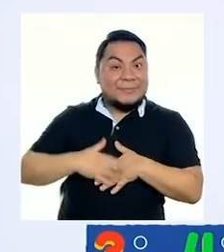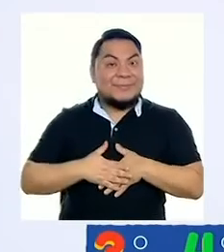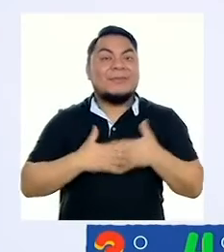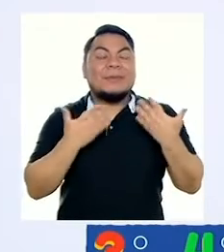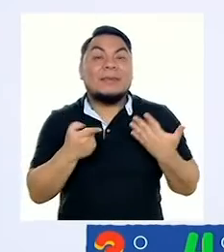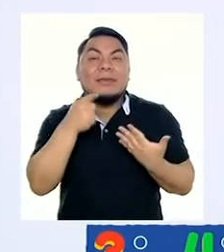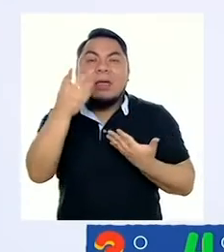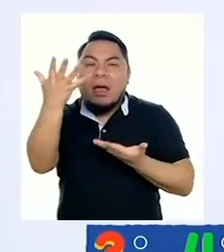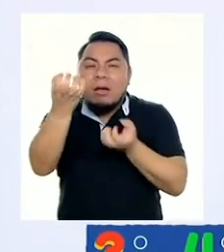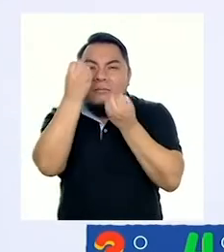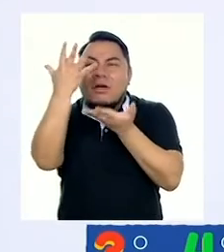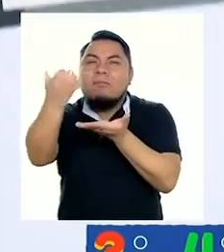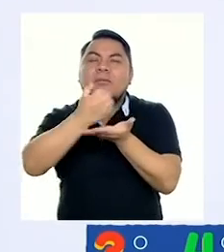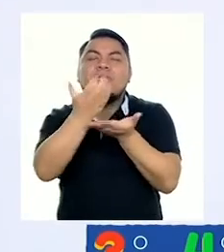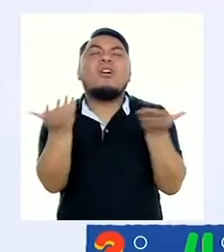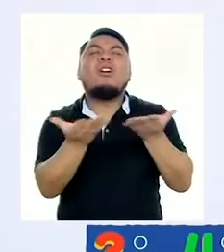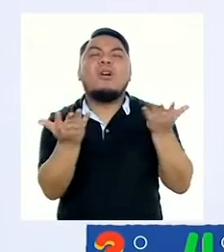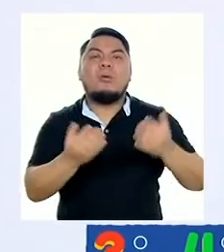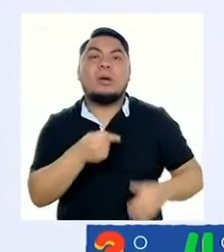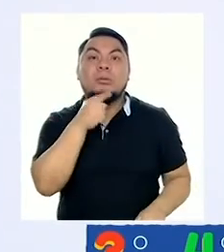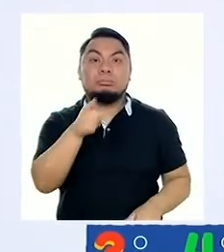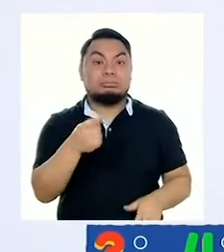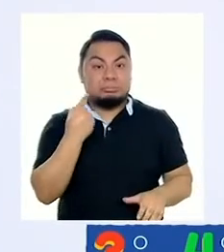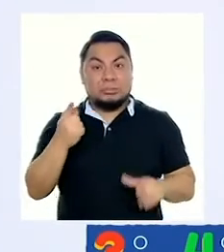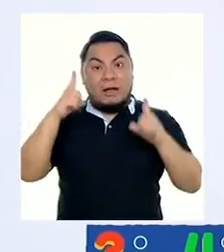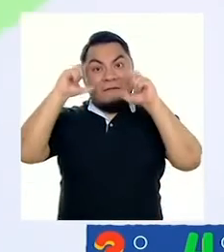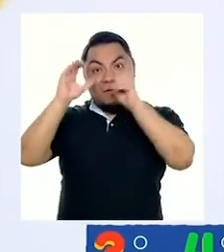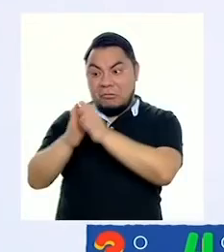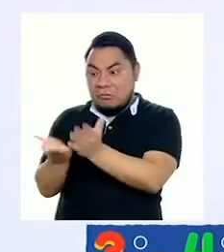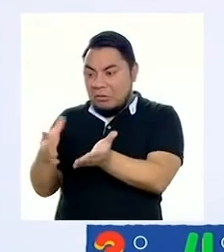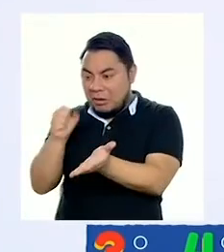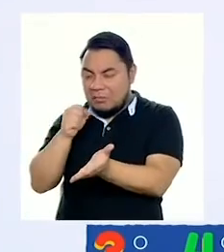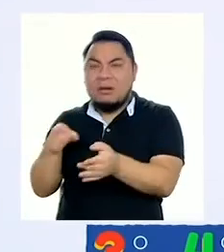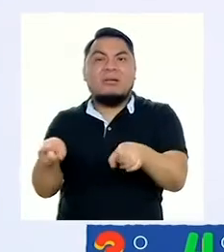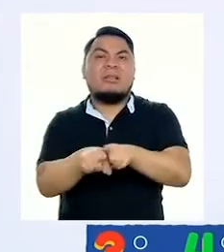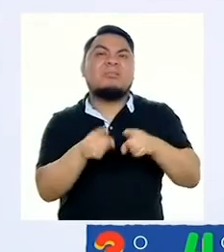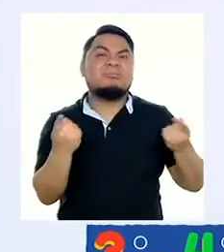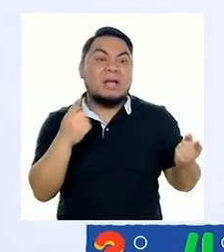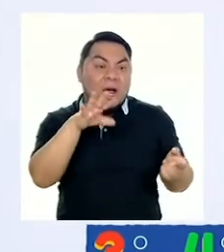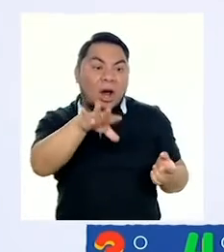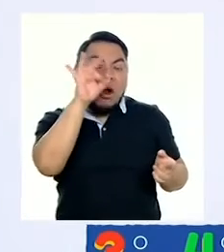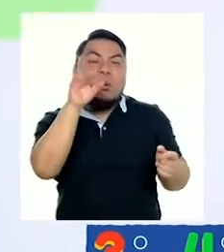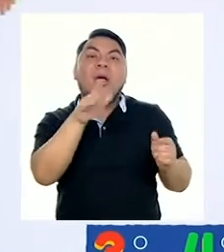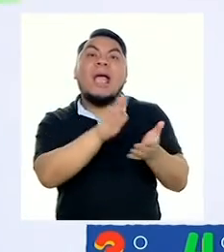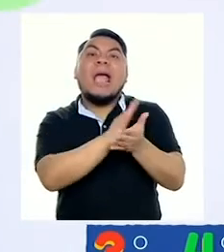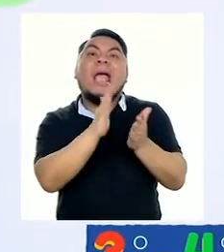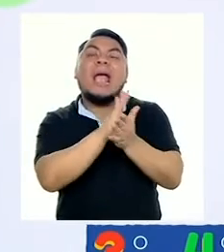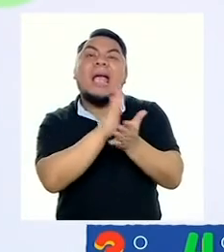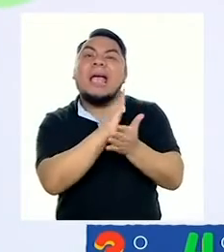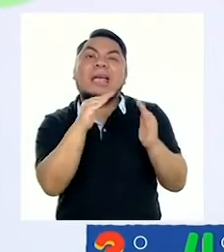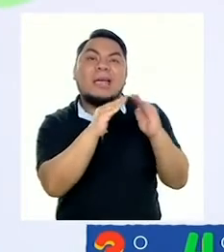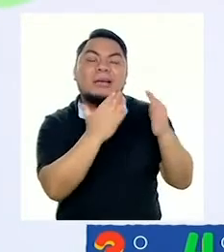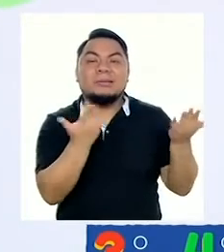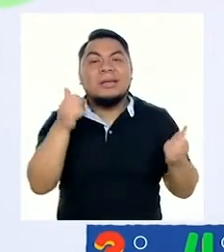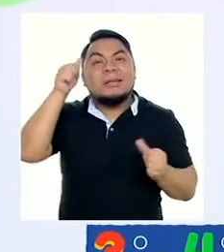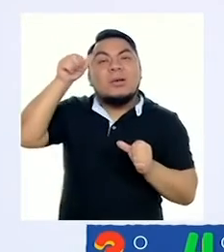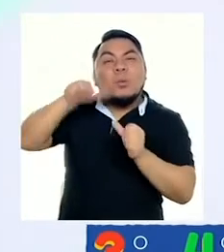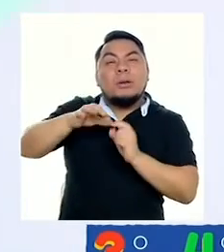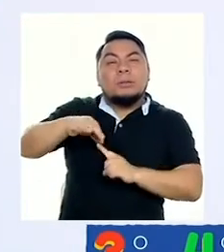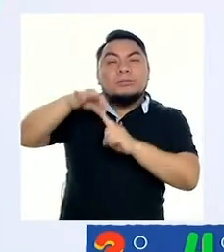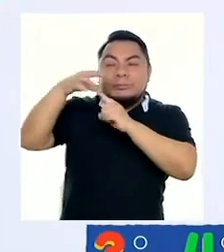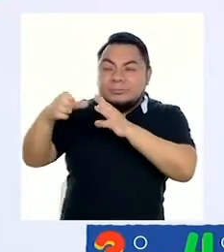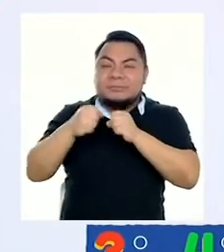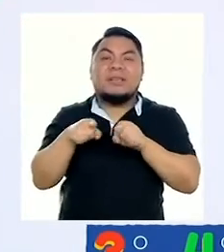recopilar esta información y datos de sus álbumes de fotos, fichas que encuentren en casa, recuerdos especiales